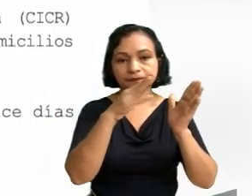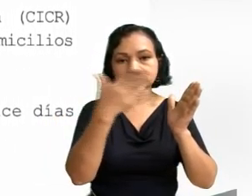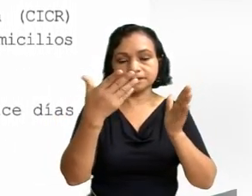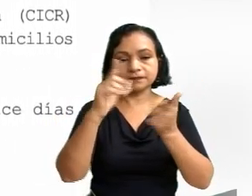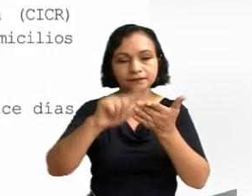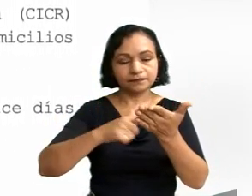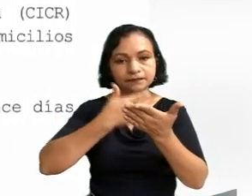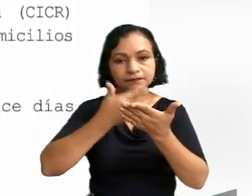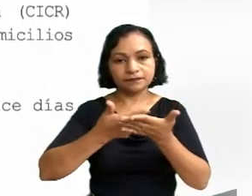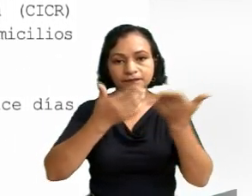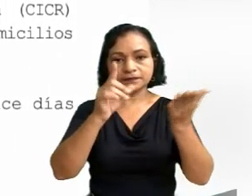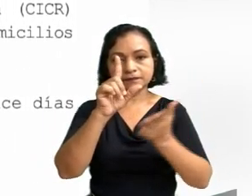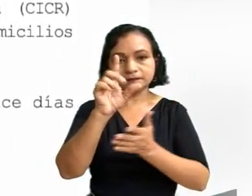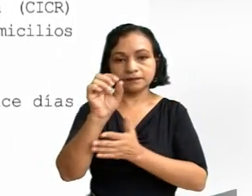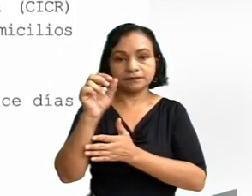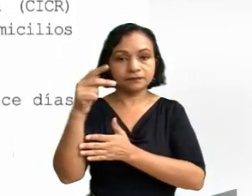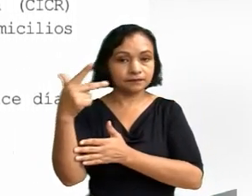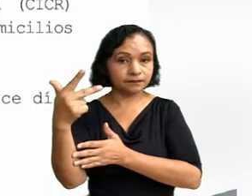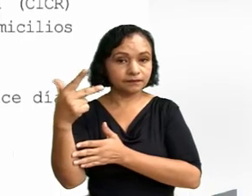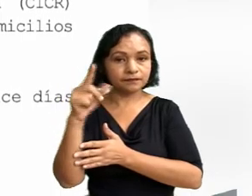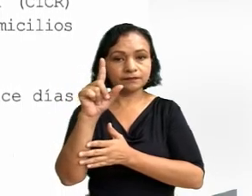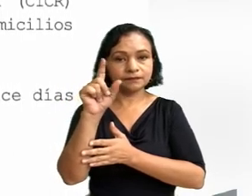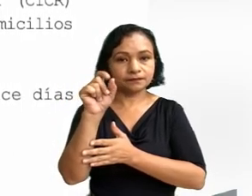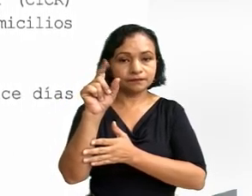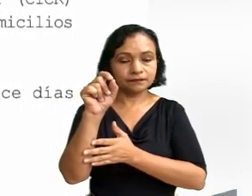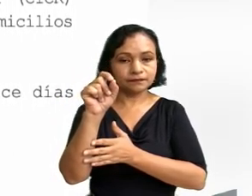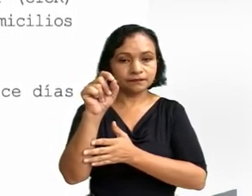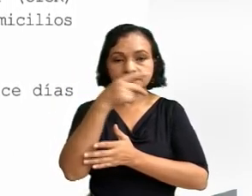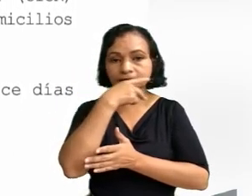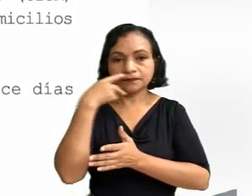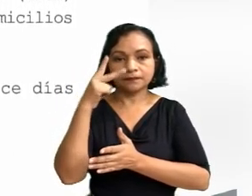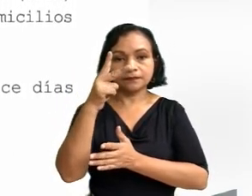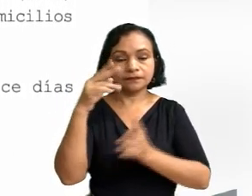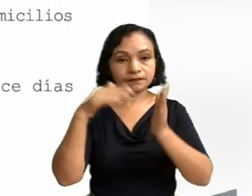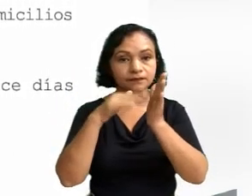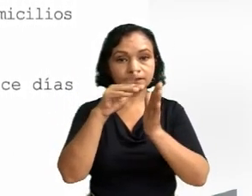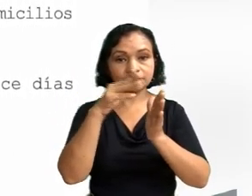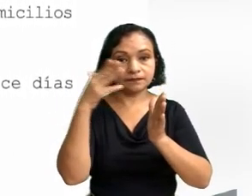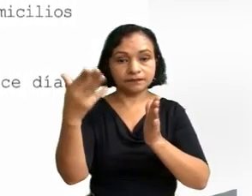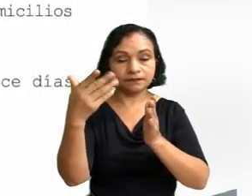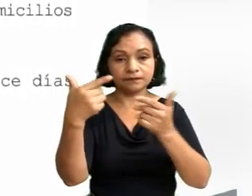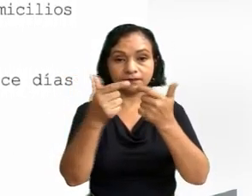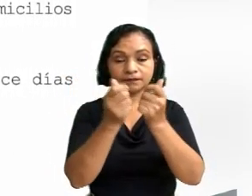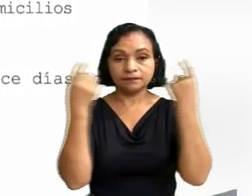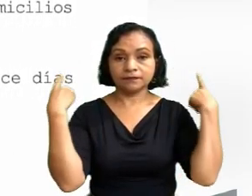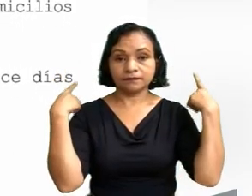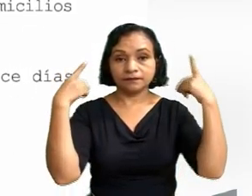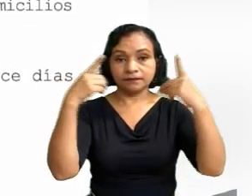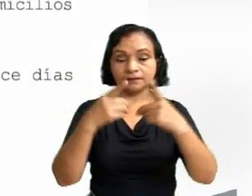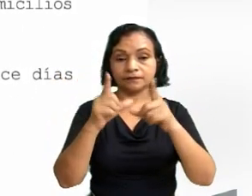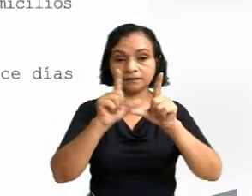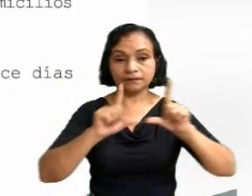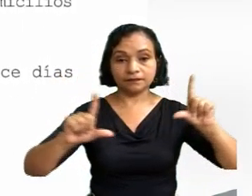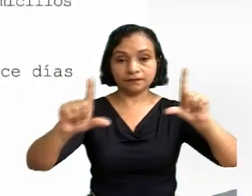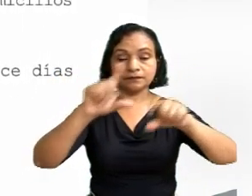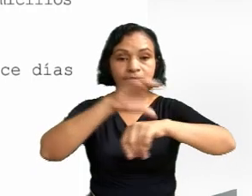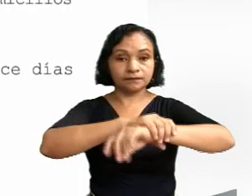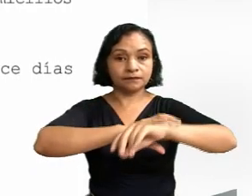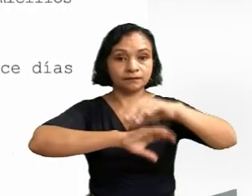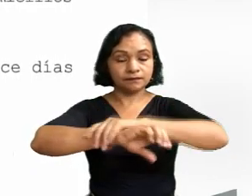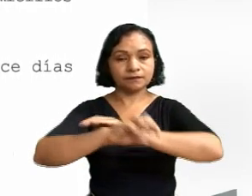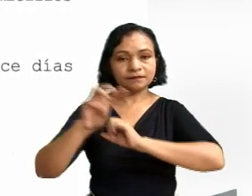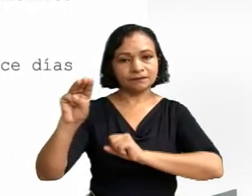diario oficial número 108 del 10 de junio del 2019 la dirección general del sistema penitenciario nacional el